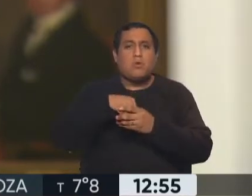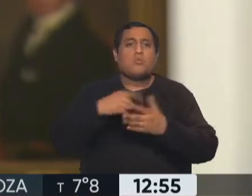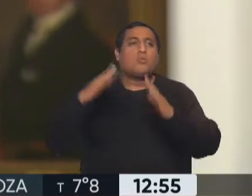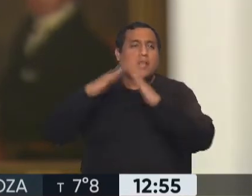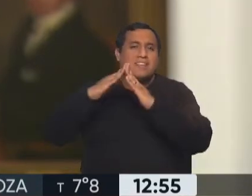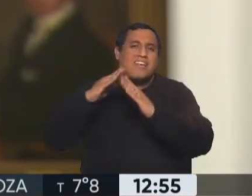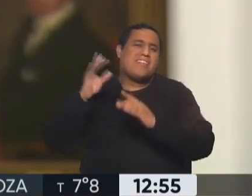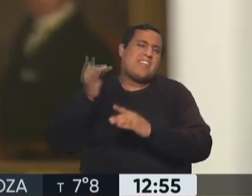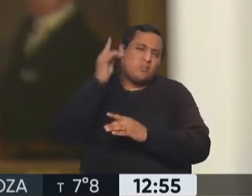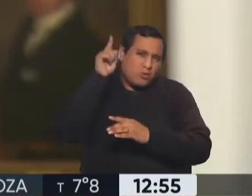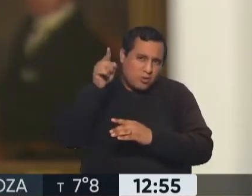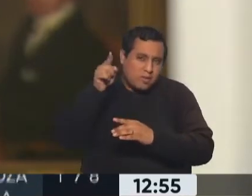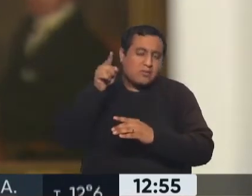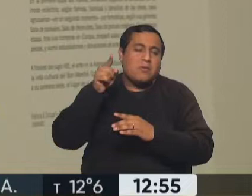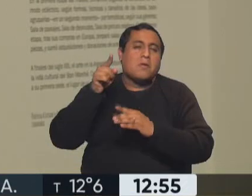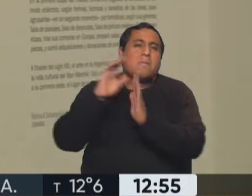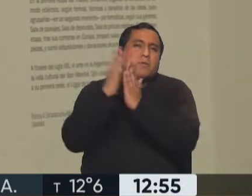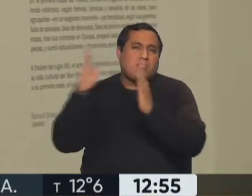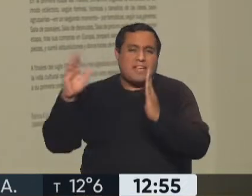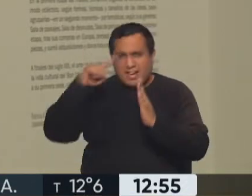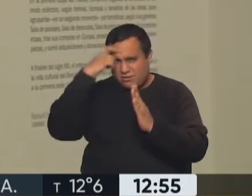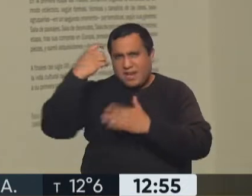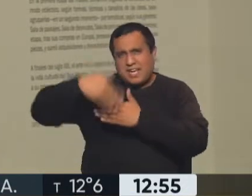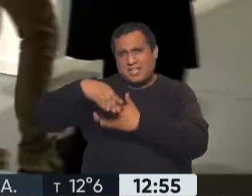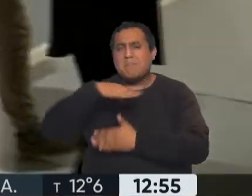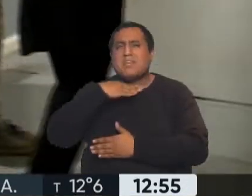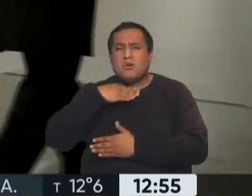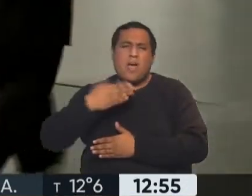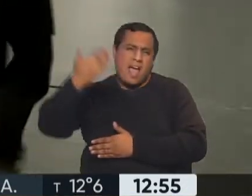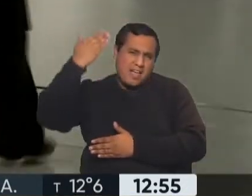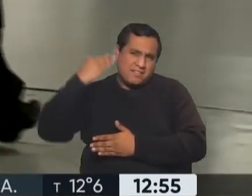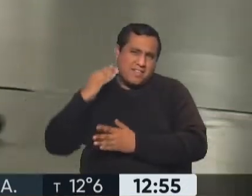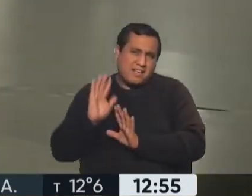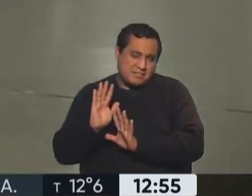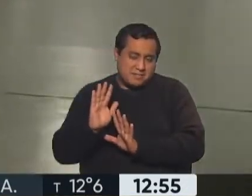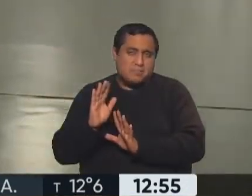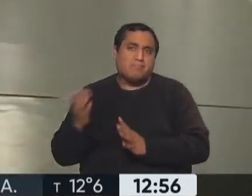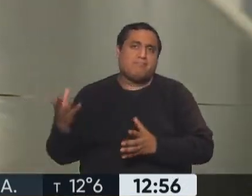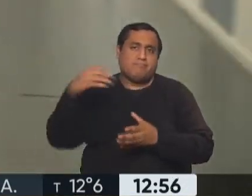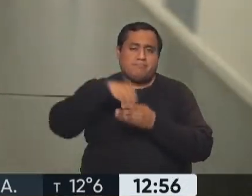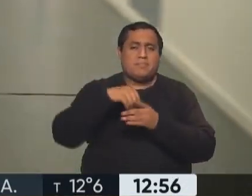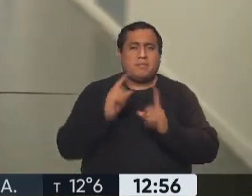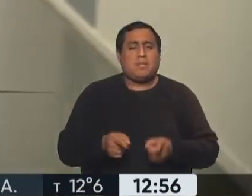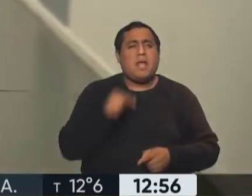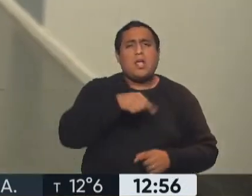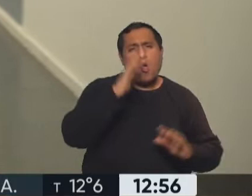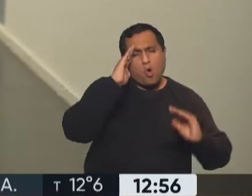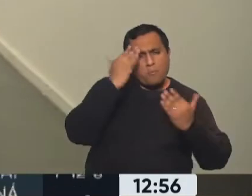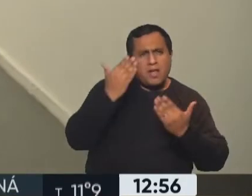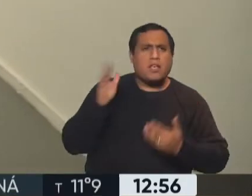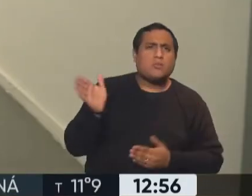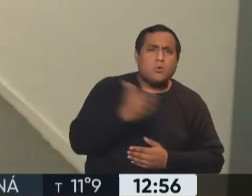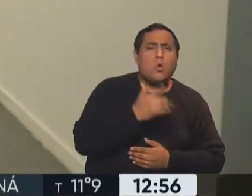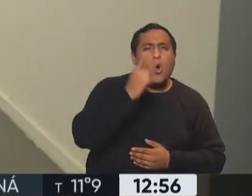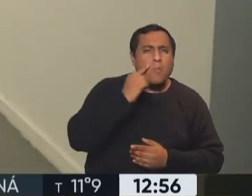director de la Biblioteca Nacional, estaba en Calle México, y era algo que se estilaba en aquella época. Esto, de alguna manera, es un homenaje a Schiaffino, a todos los hombres de